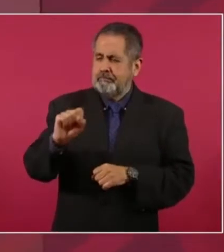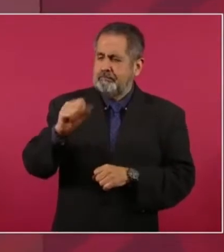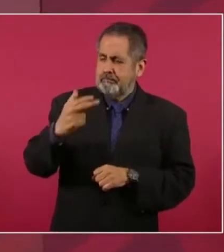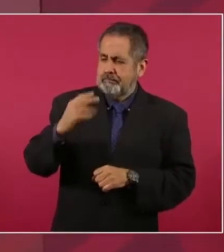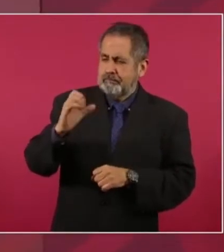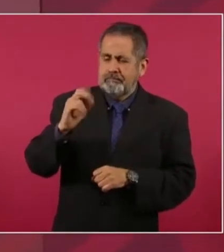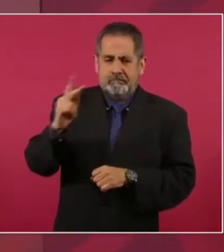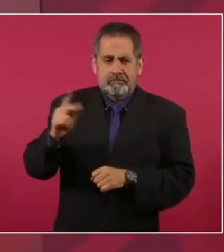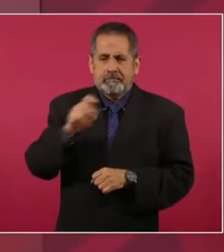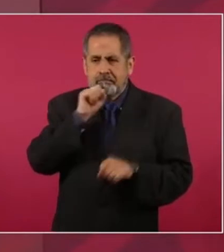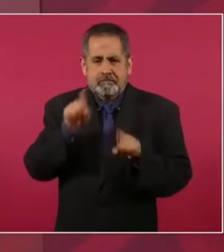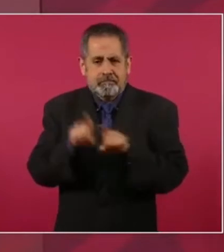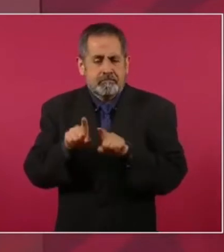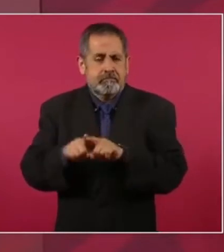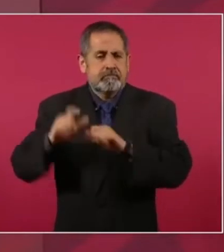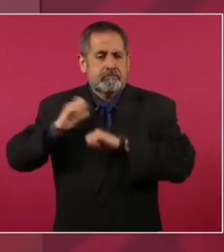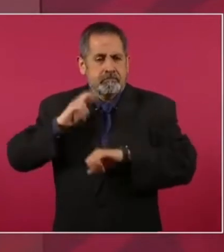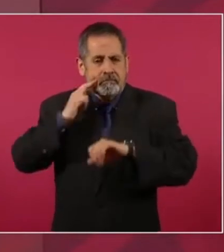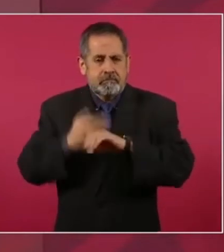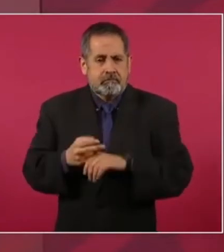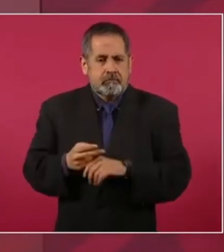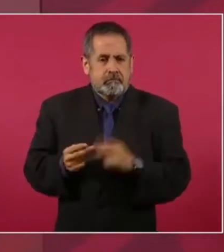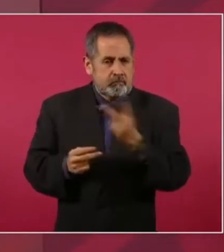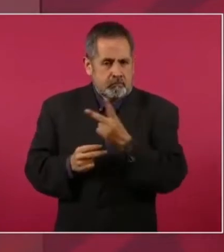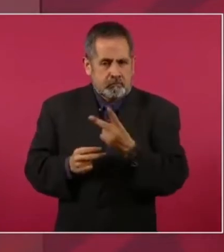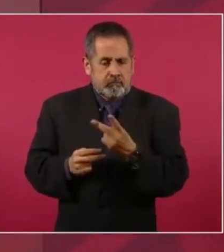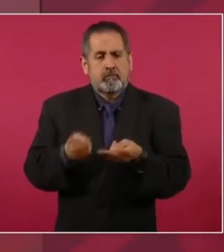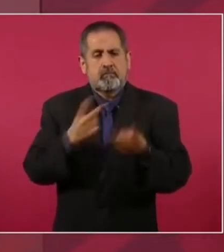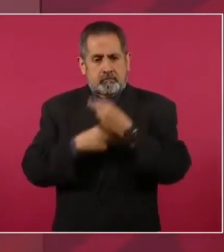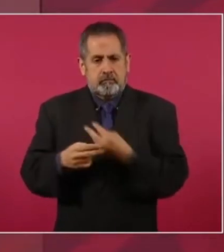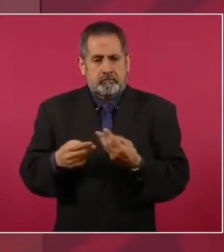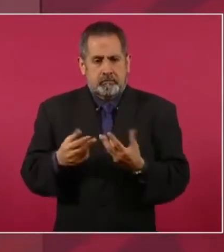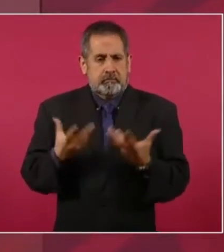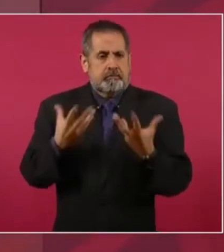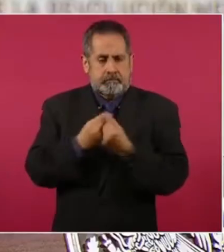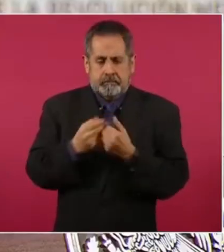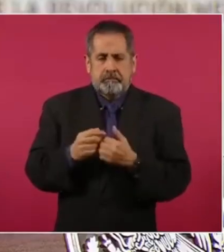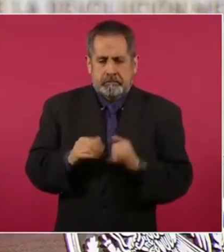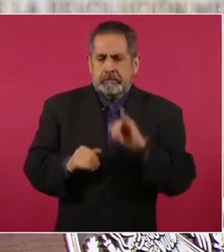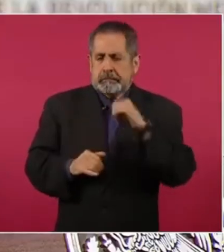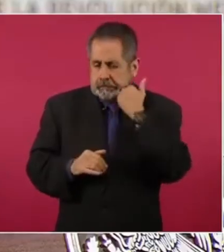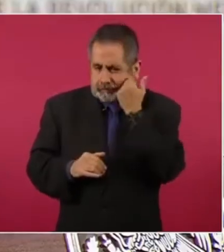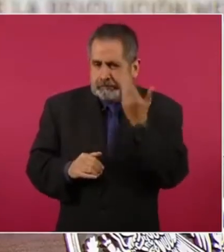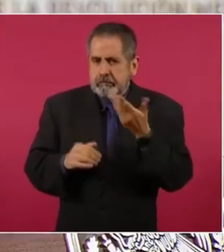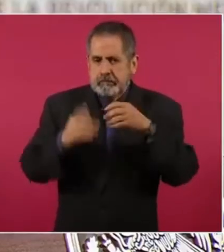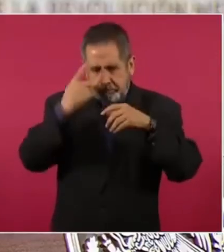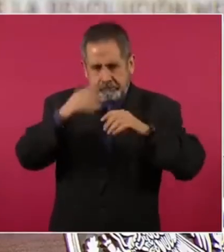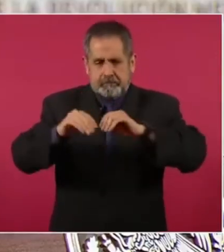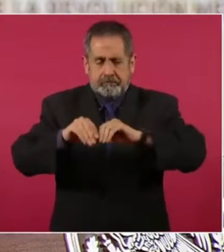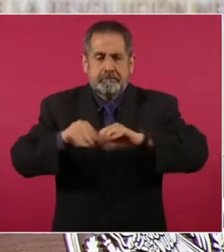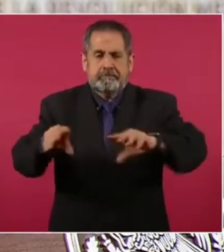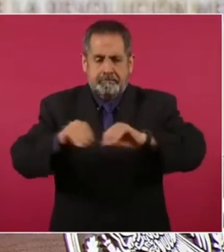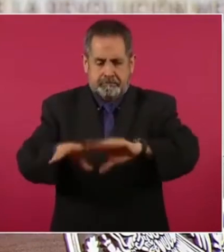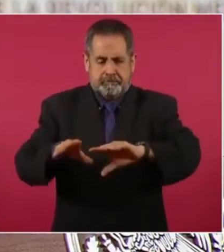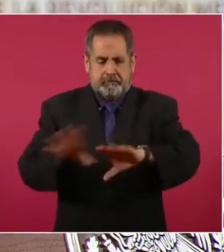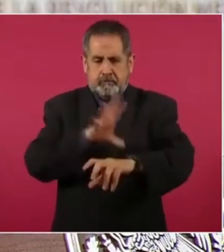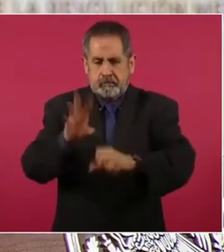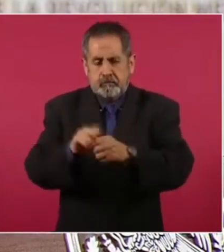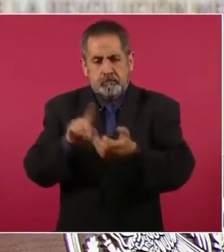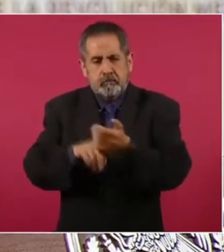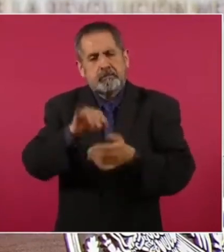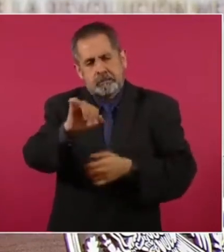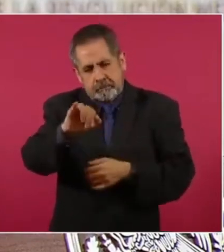sí, y el encargado de la CONSAR. Van a venir a informar todo desde que